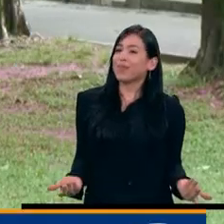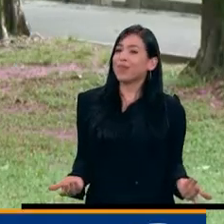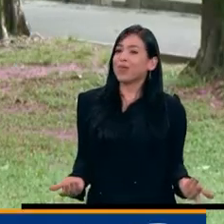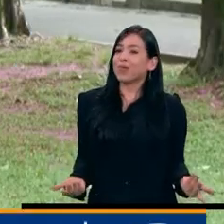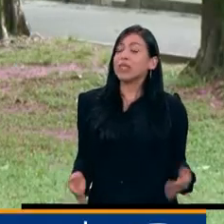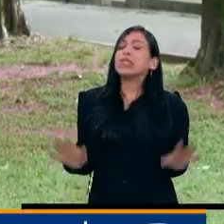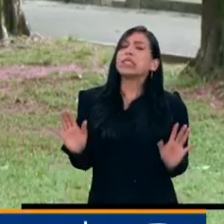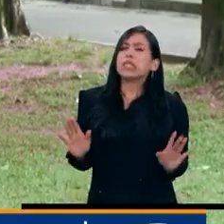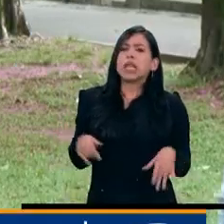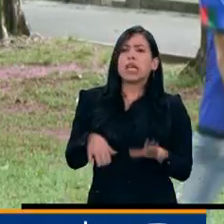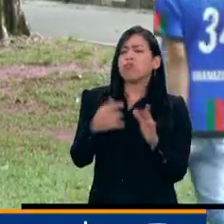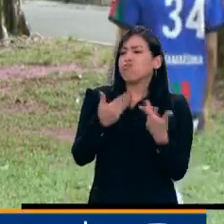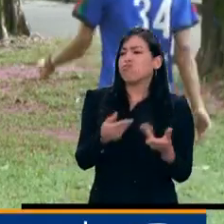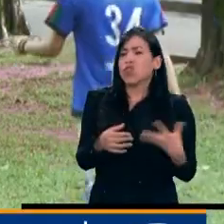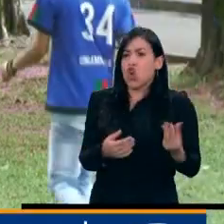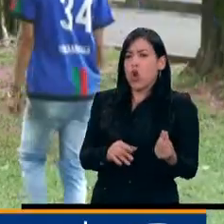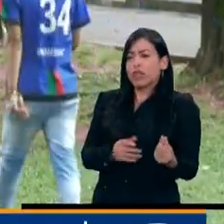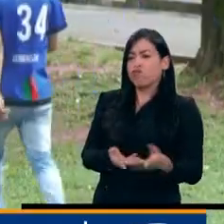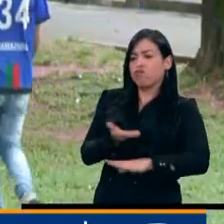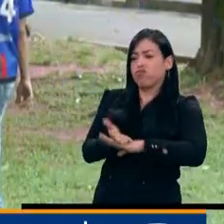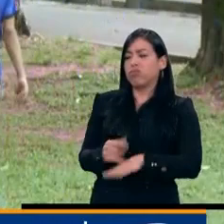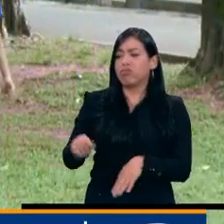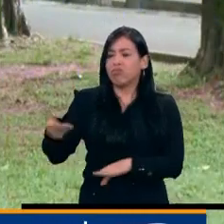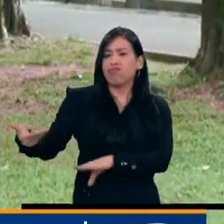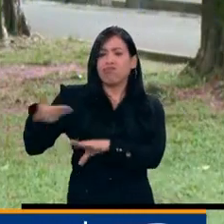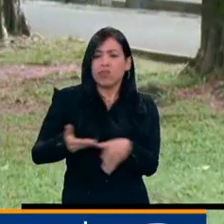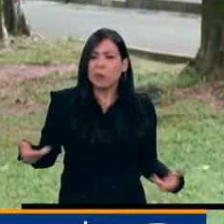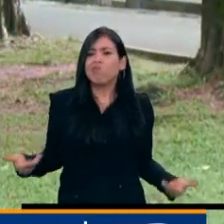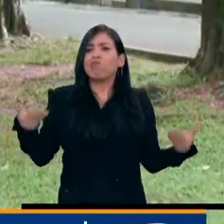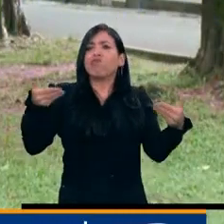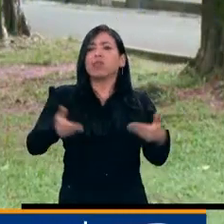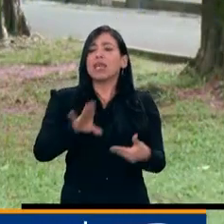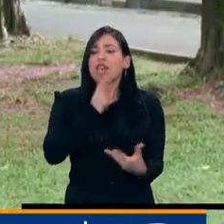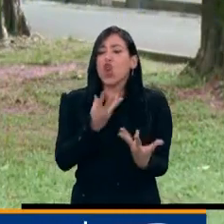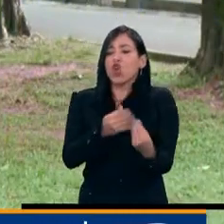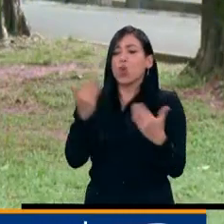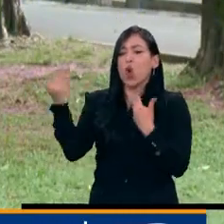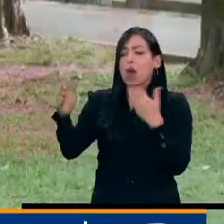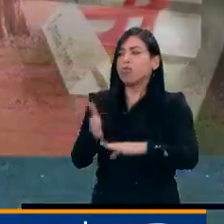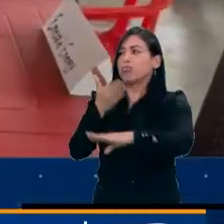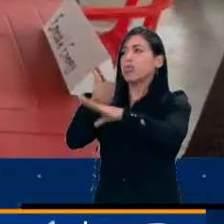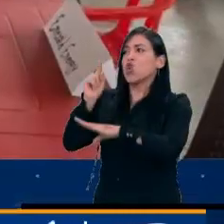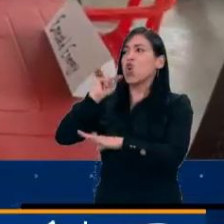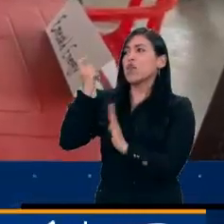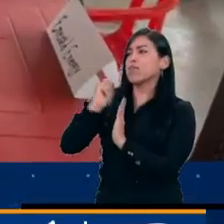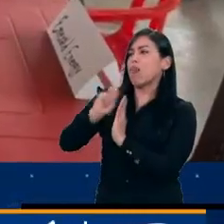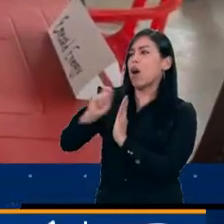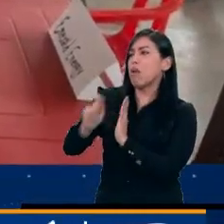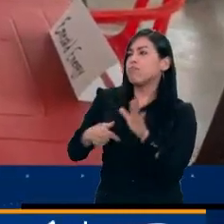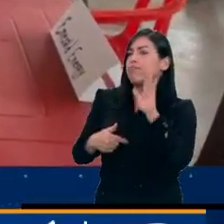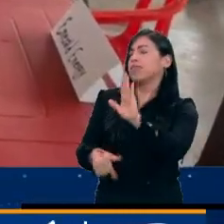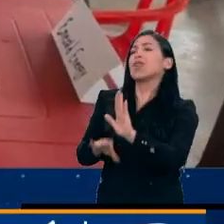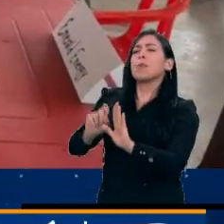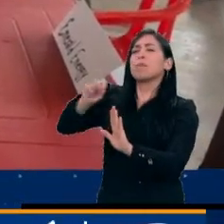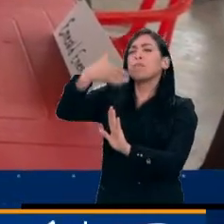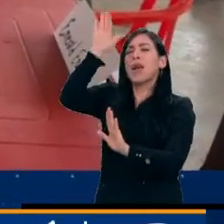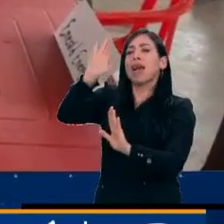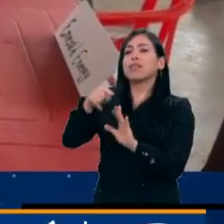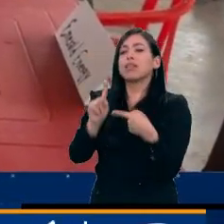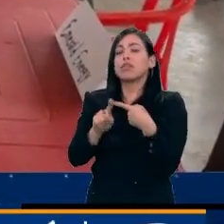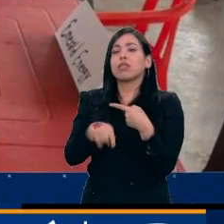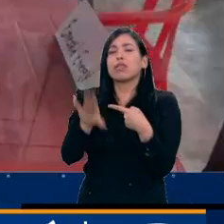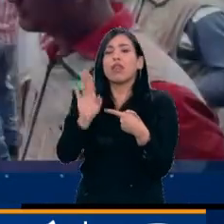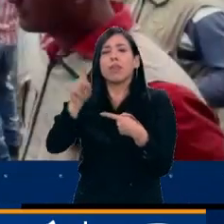Efectivamente, son varios los puntos que están solicitando los campesinos de la inspección de los pozos al gobierno nacional. Uno de esos tiene que ver con que